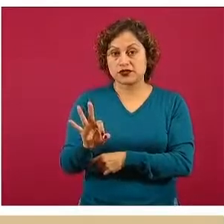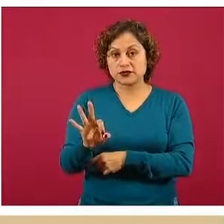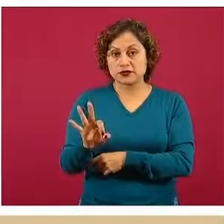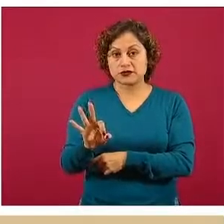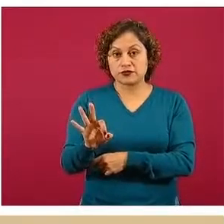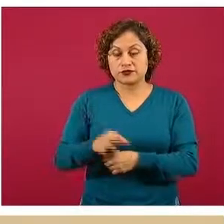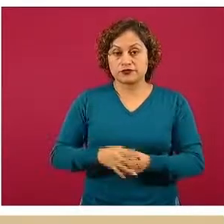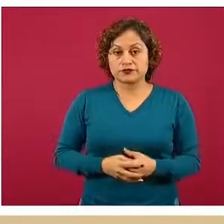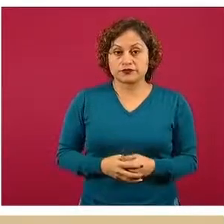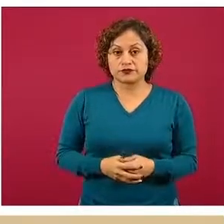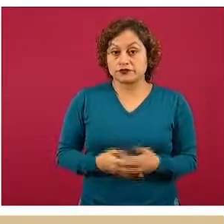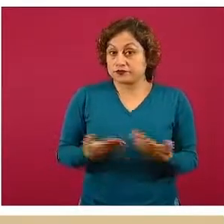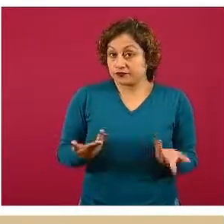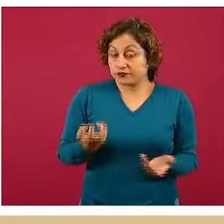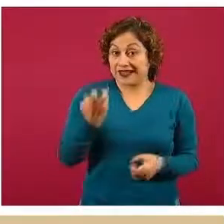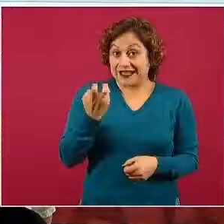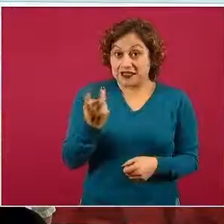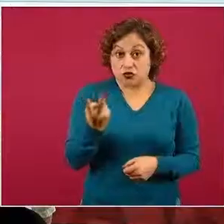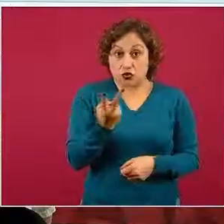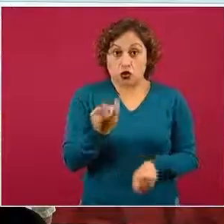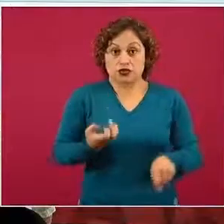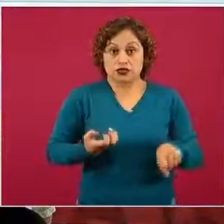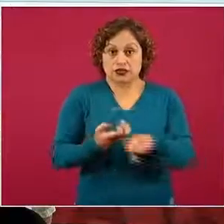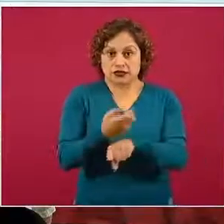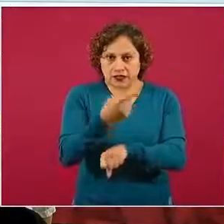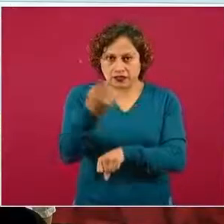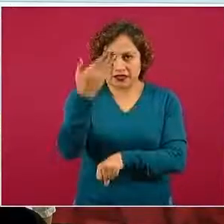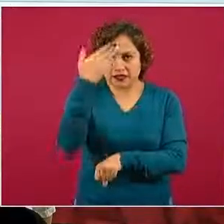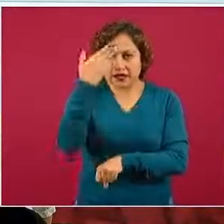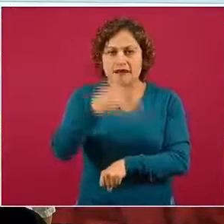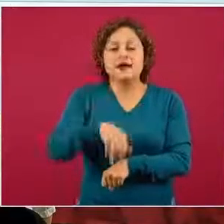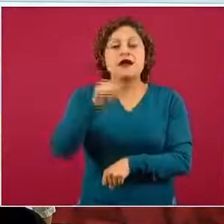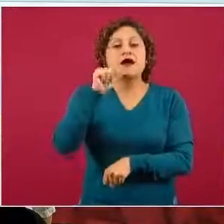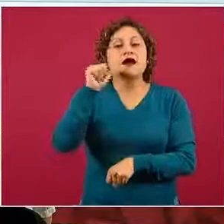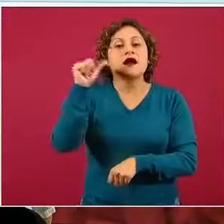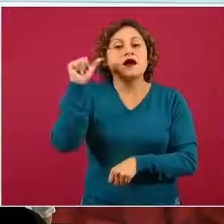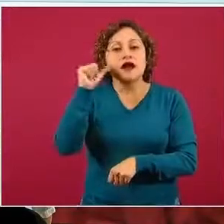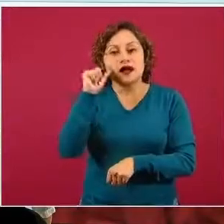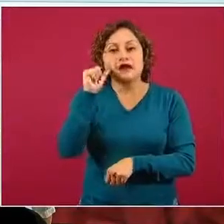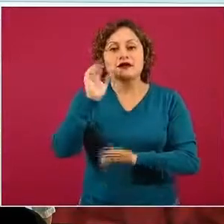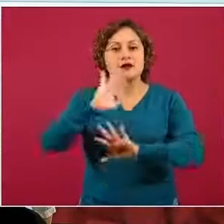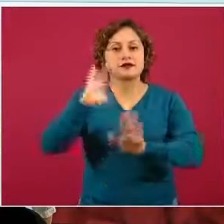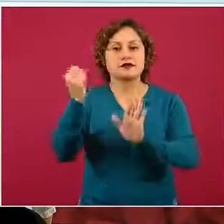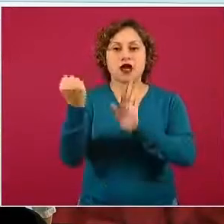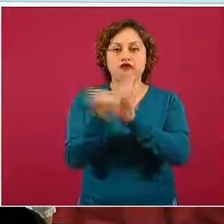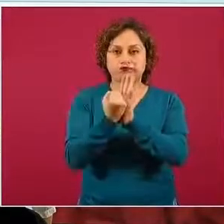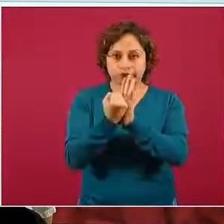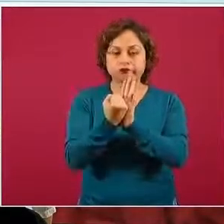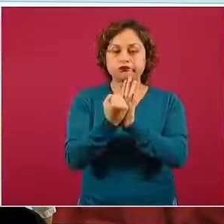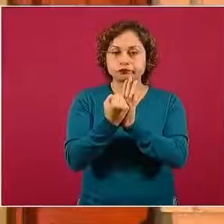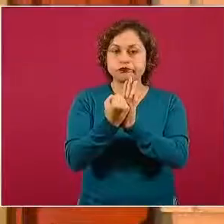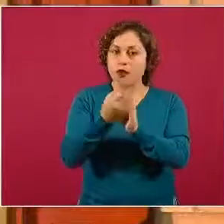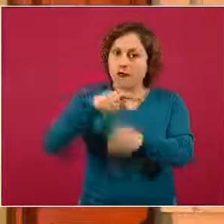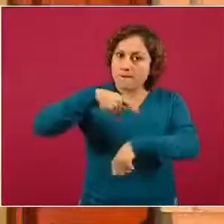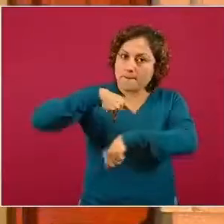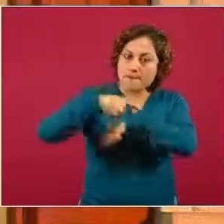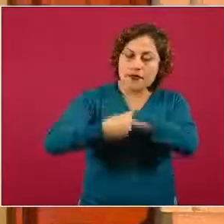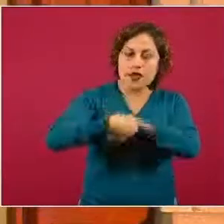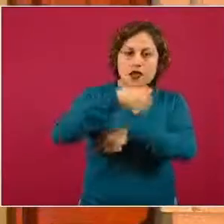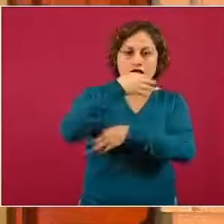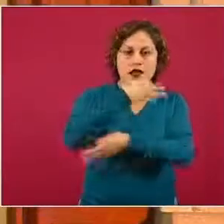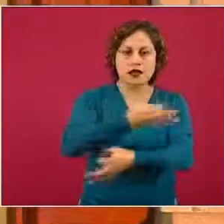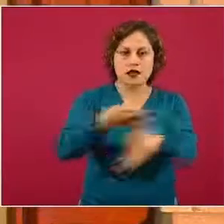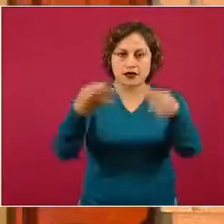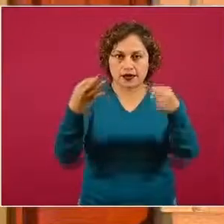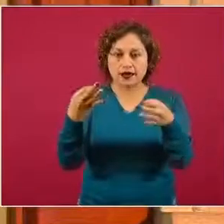entidades además que, como ustedes saben, el día de ayer quedaron clasificadas con el nivel de riesgo más